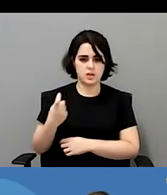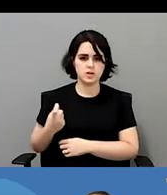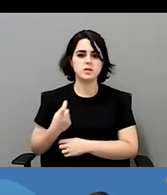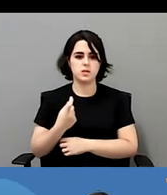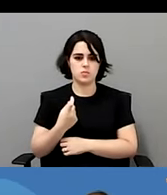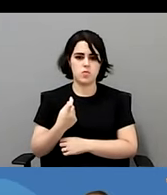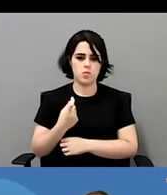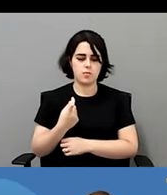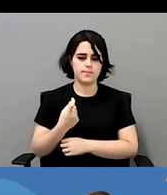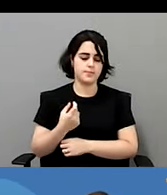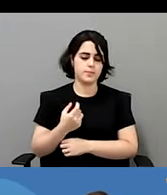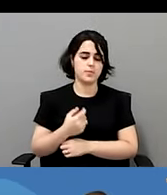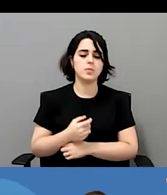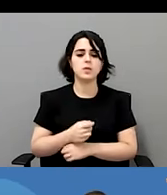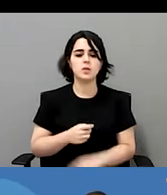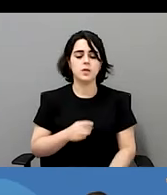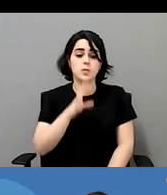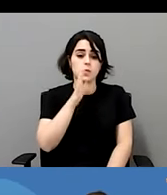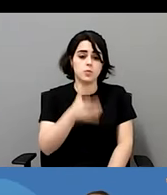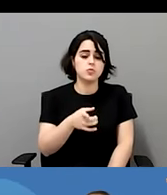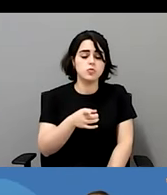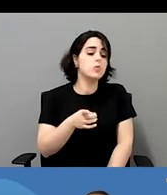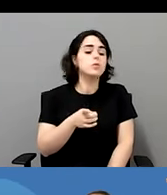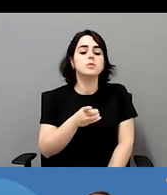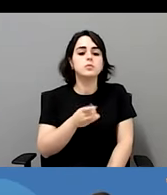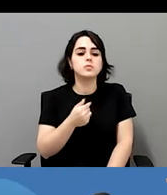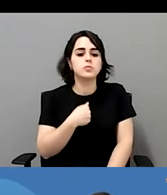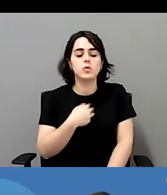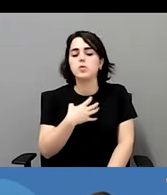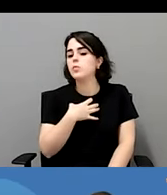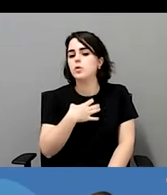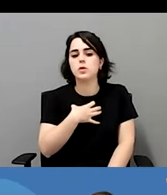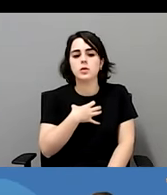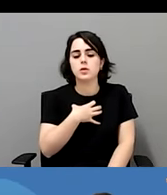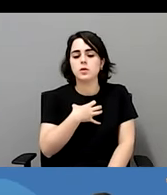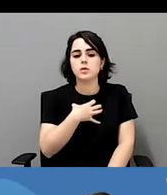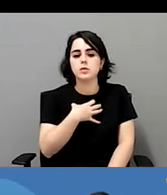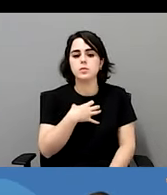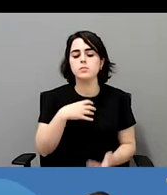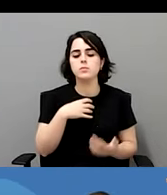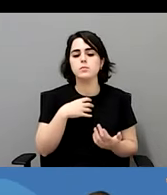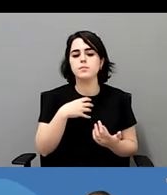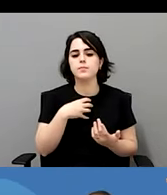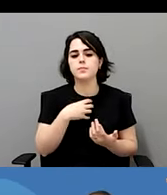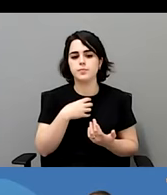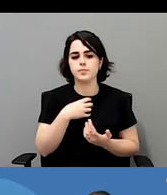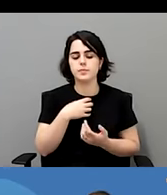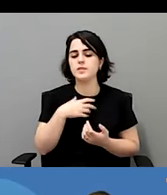necesito, y por tanto no puedo ejercer el